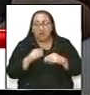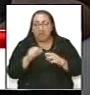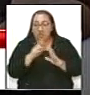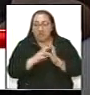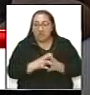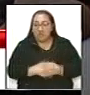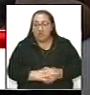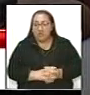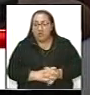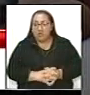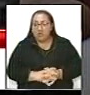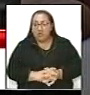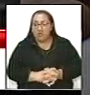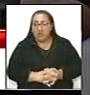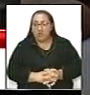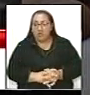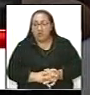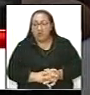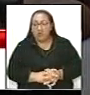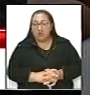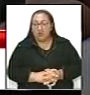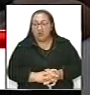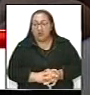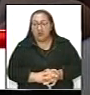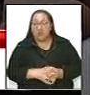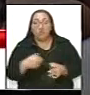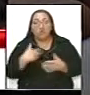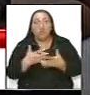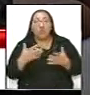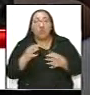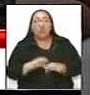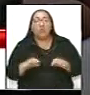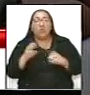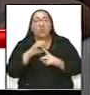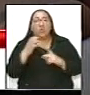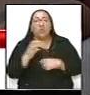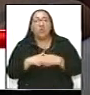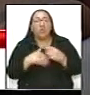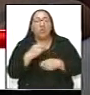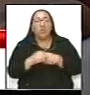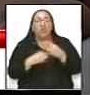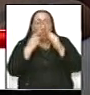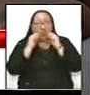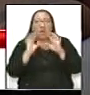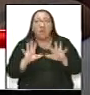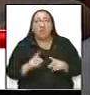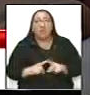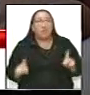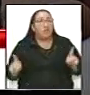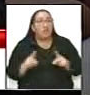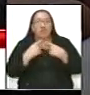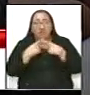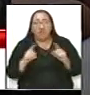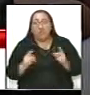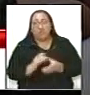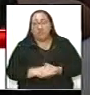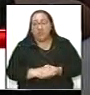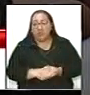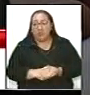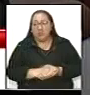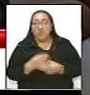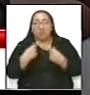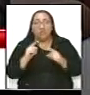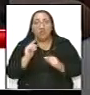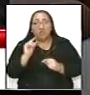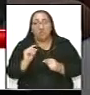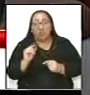región. Esta es nuestra riqueza cultural, nuestro fuerte. Todo el mundo lo admira, pero no se difunde. Se difunde muy poco